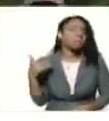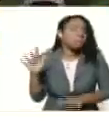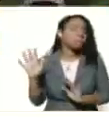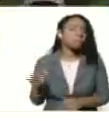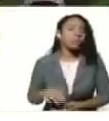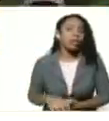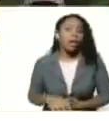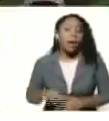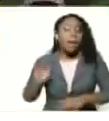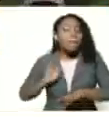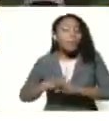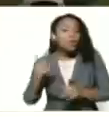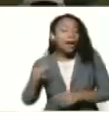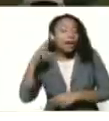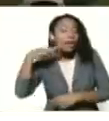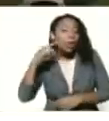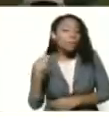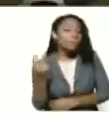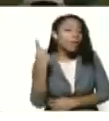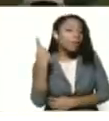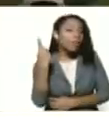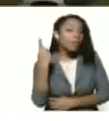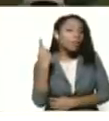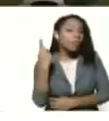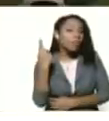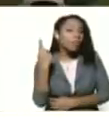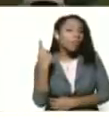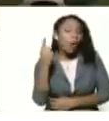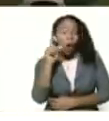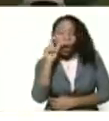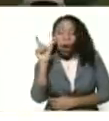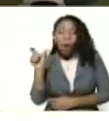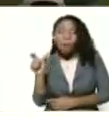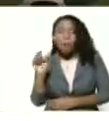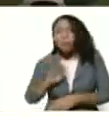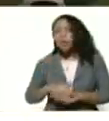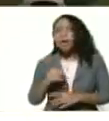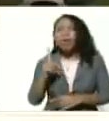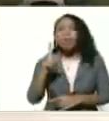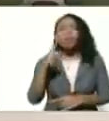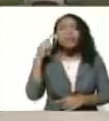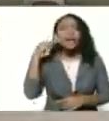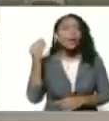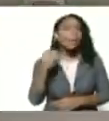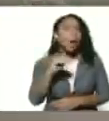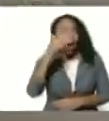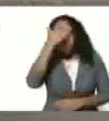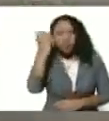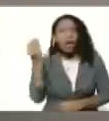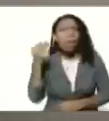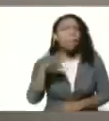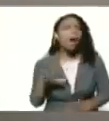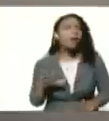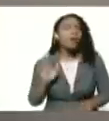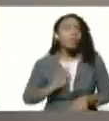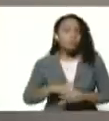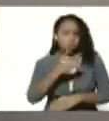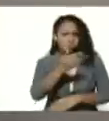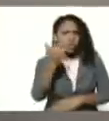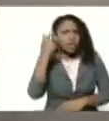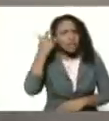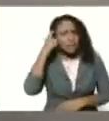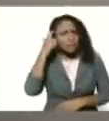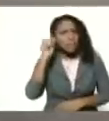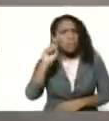¿Y por qué el negro primero? Pedro Camejo no fue un negro más, un olvidado más. ¿Por qué? Ustedes se han preguntado, ¿por